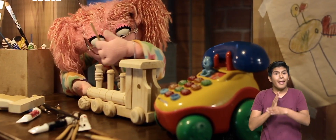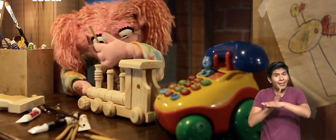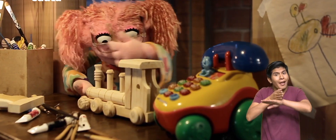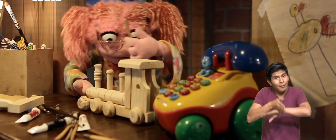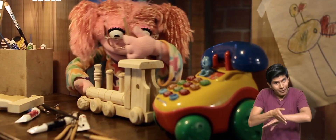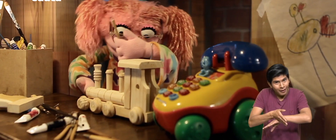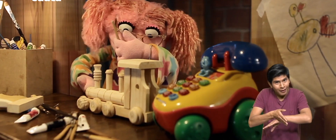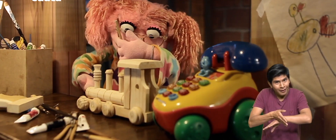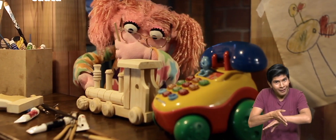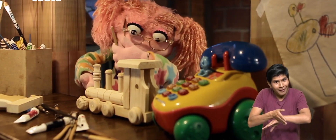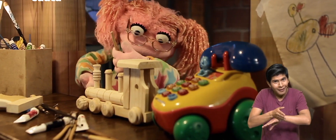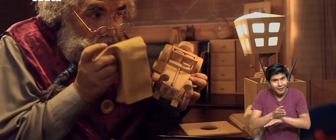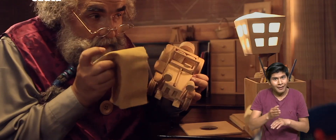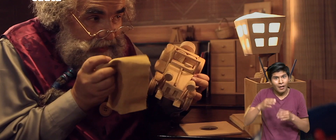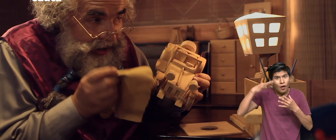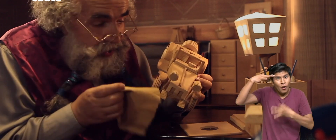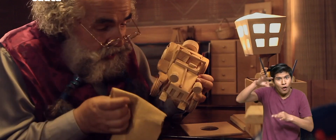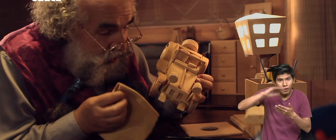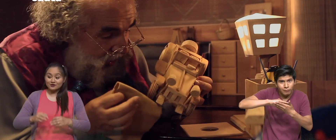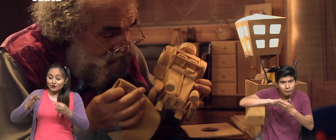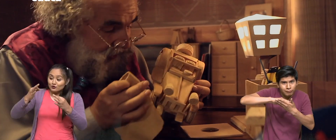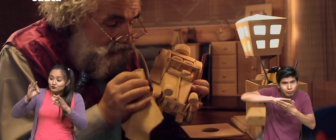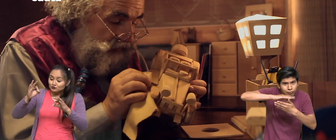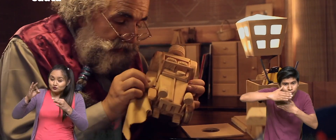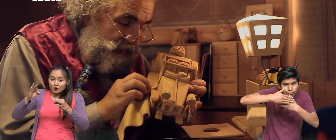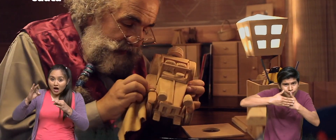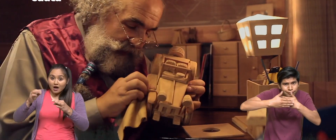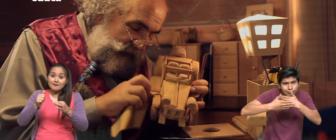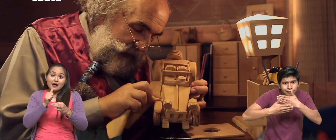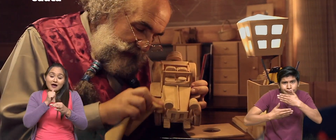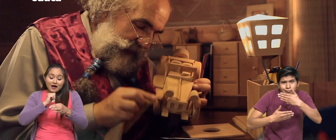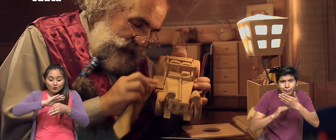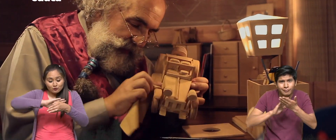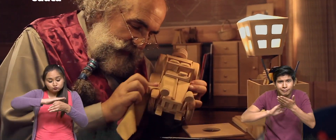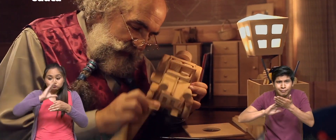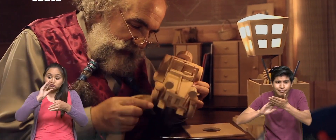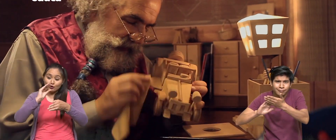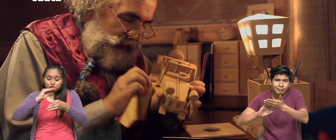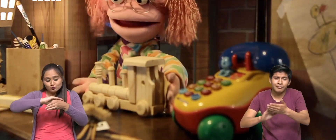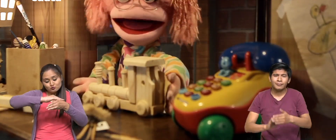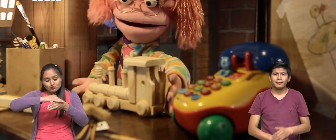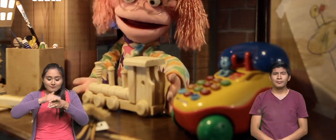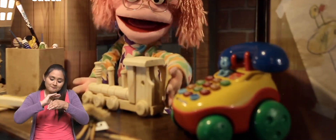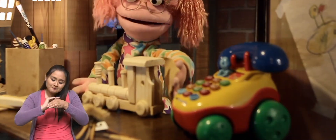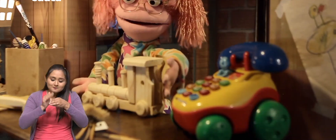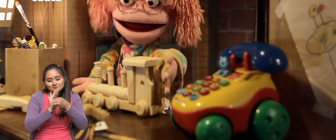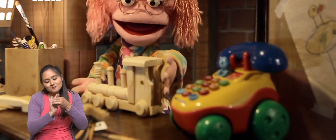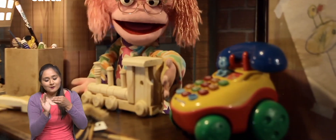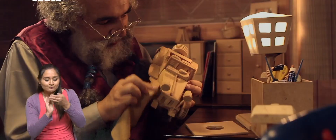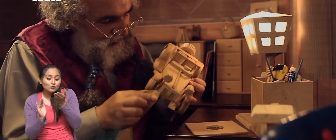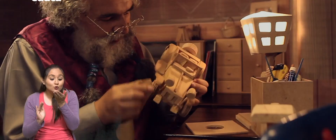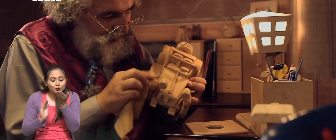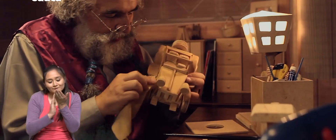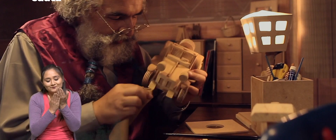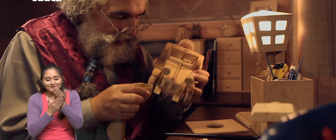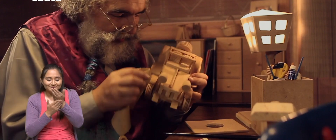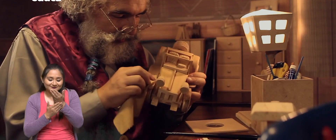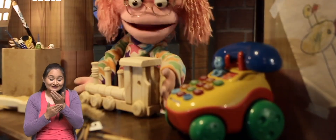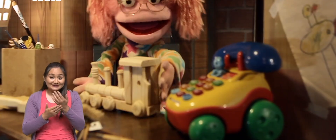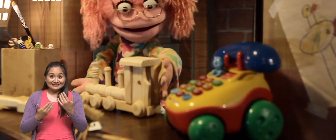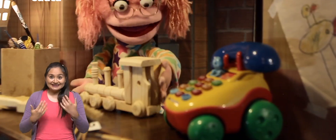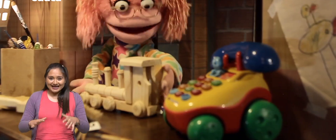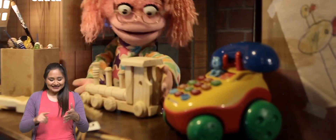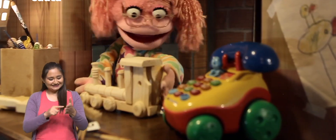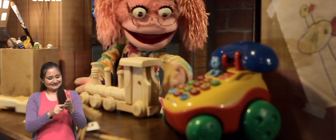Y después con un paño suave. Con un paño suave nos aseguramos de que quede